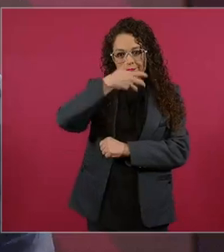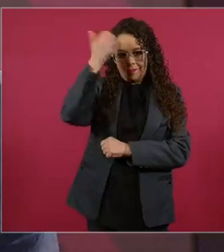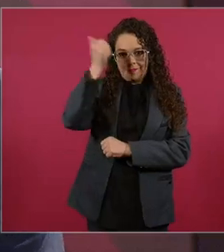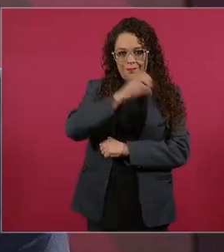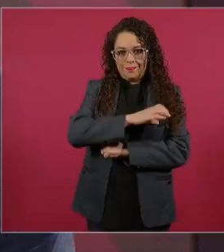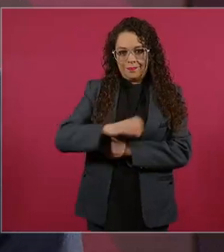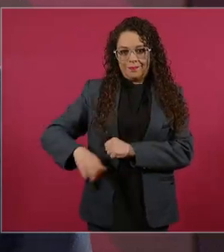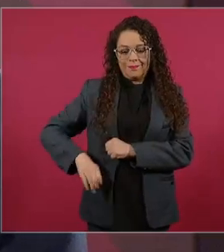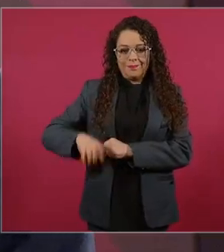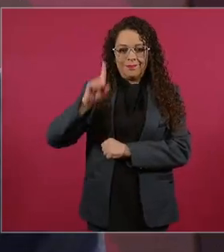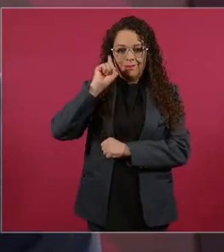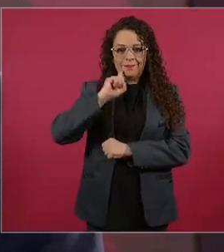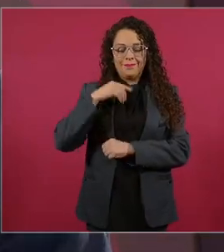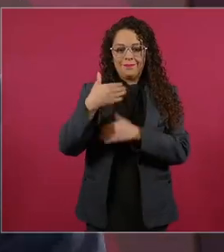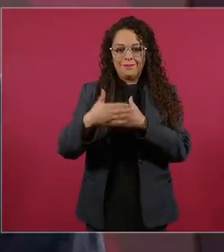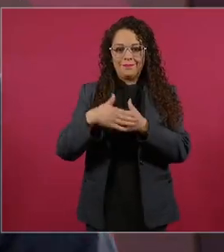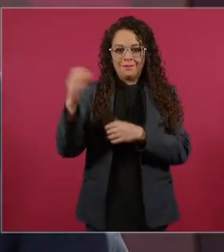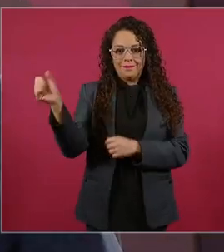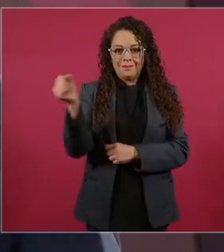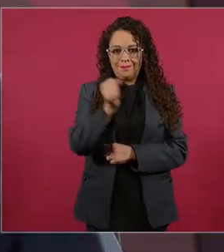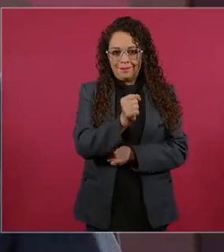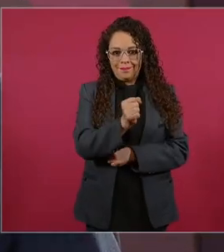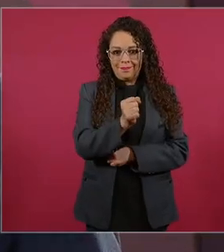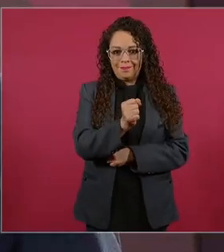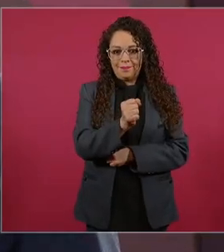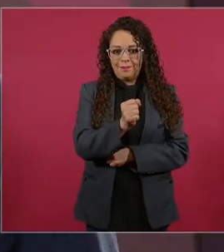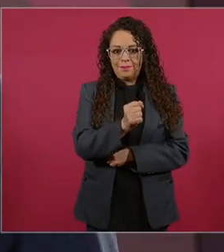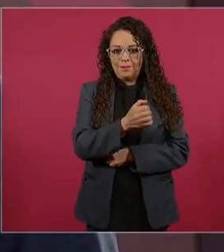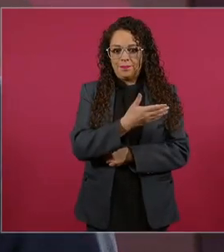teléfono vio la imagen,